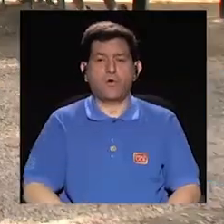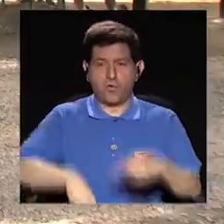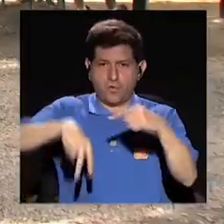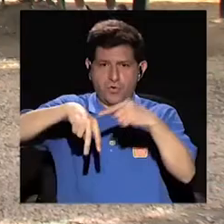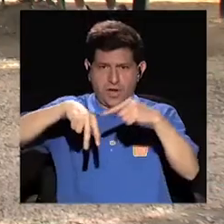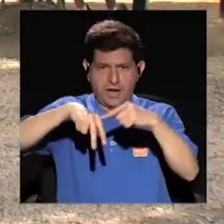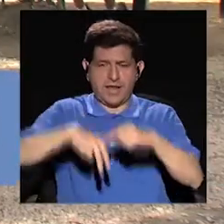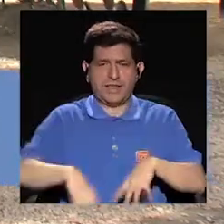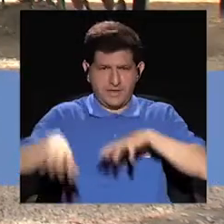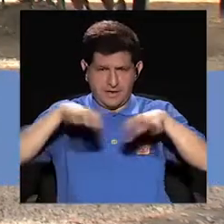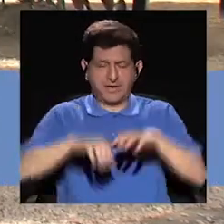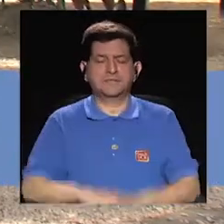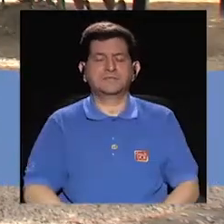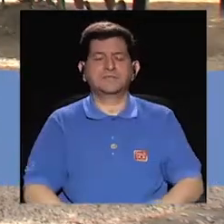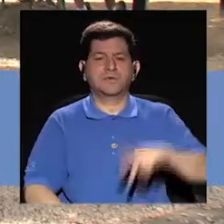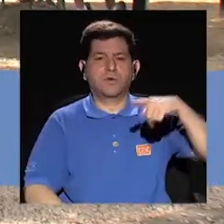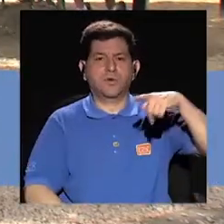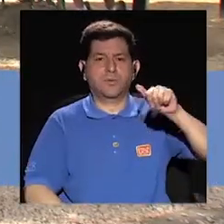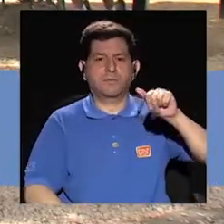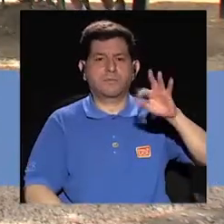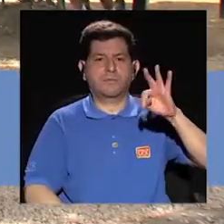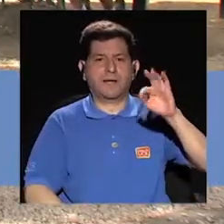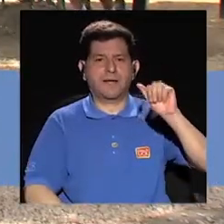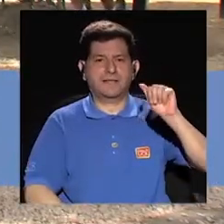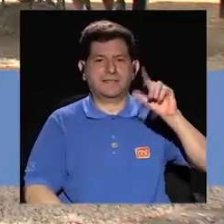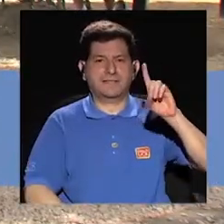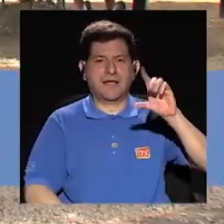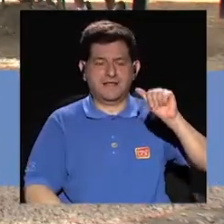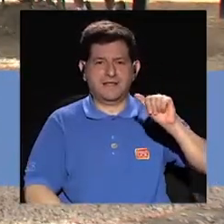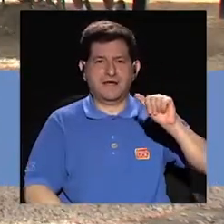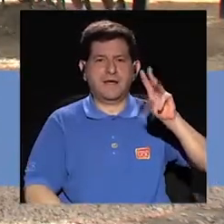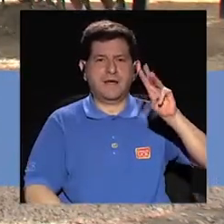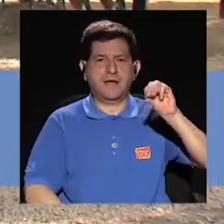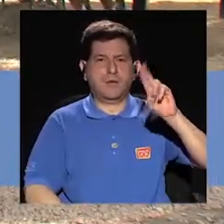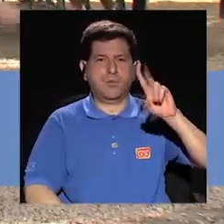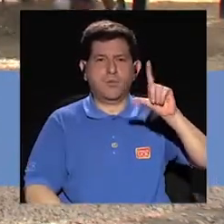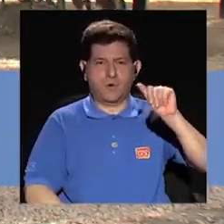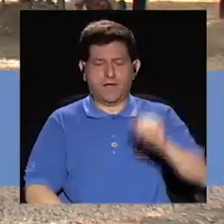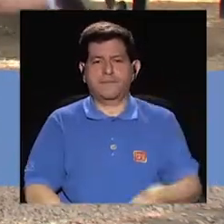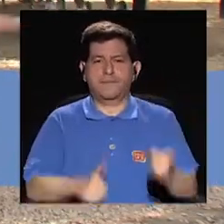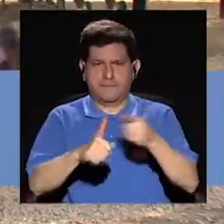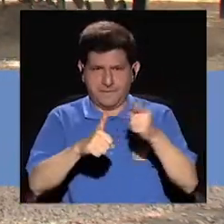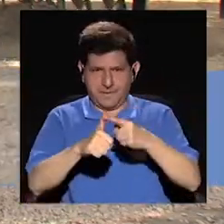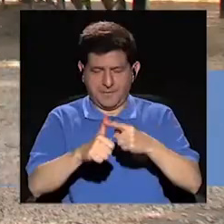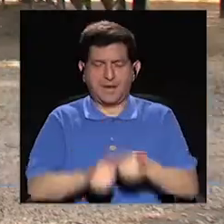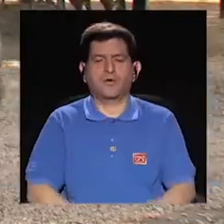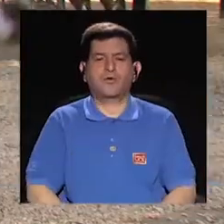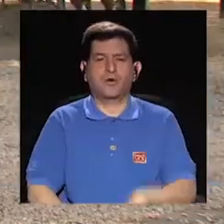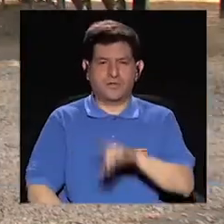Muy bien, ahora vamos a hacer extensión de cadera o la famosa patada de mula. Primero con la pierna derecha.